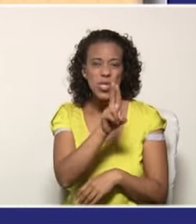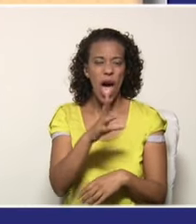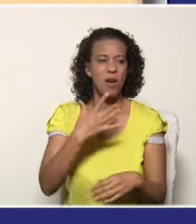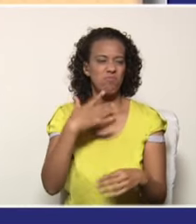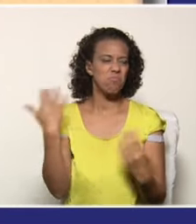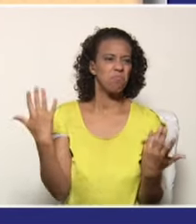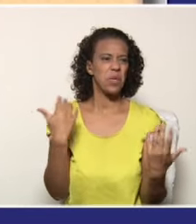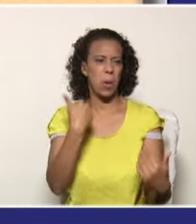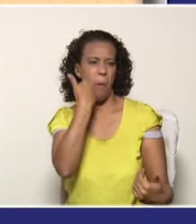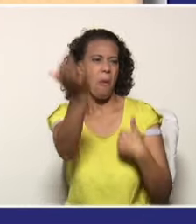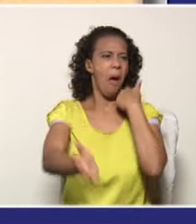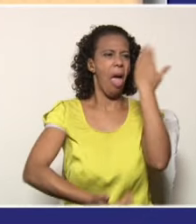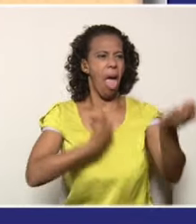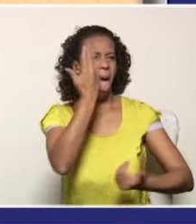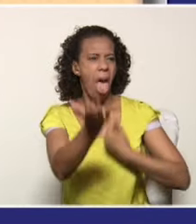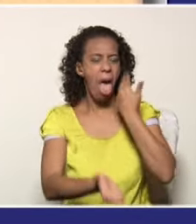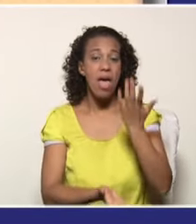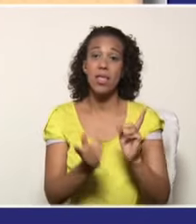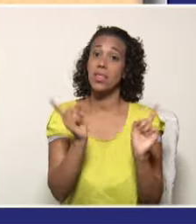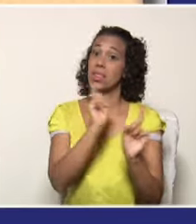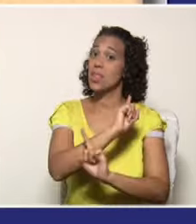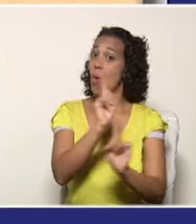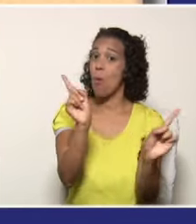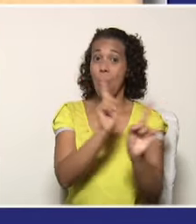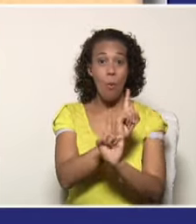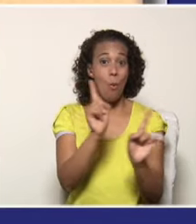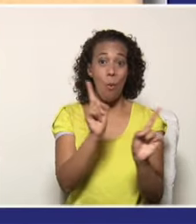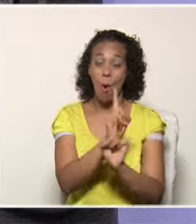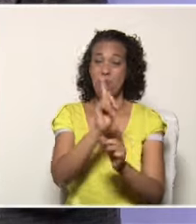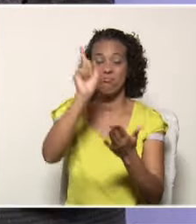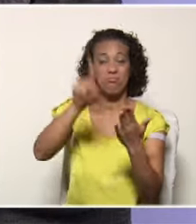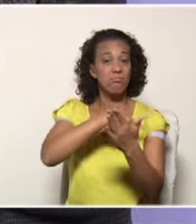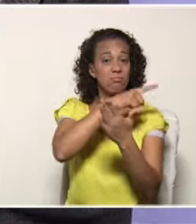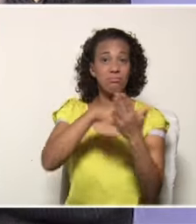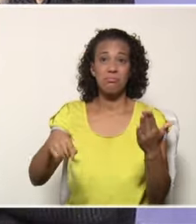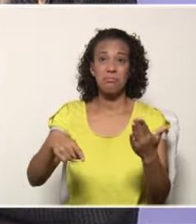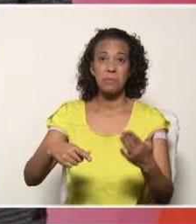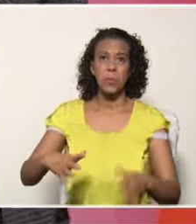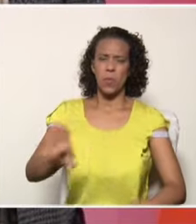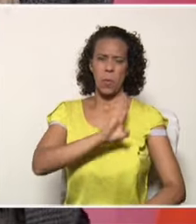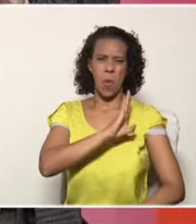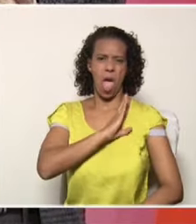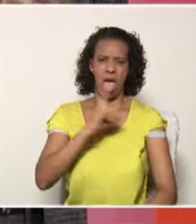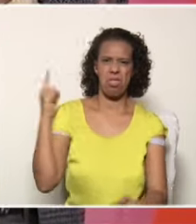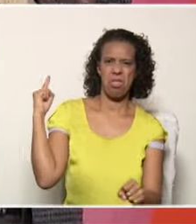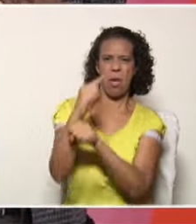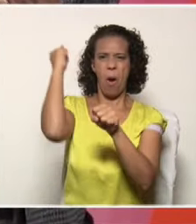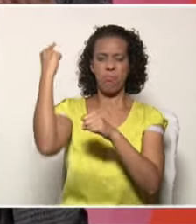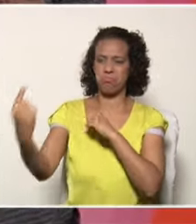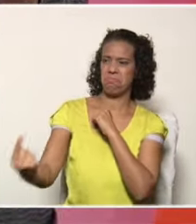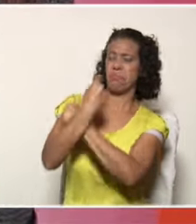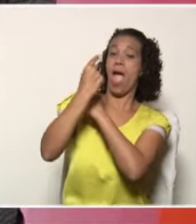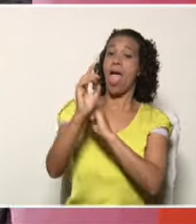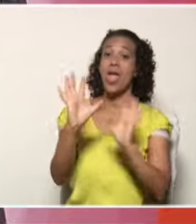ofensas. Esto es una forma que debemos tachar. Los ataques personales hacia